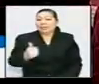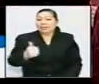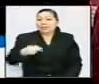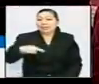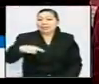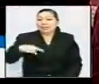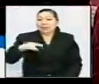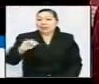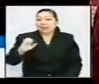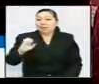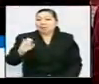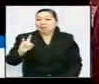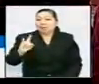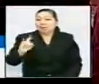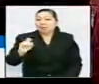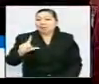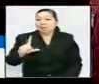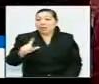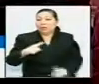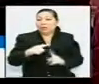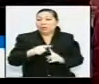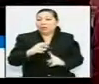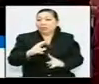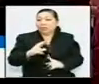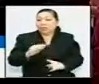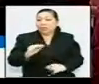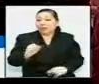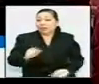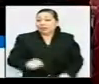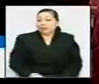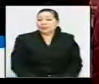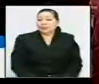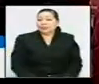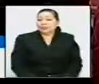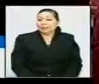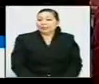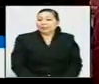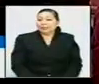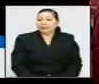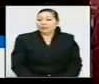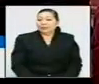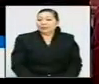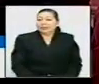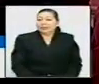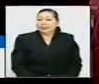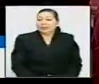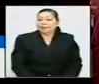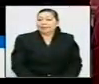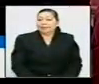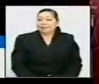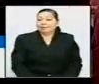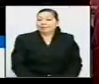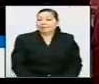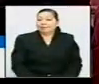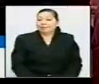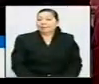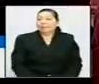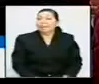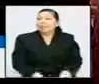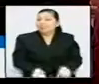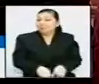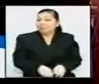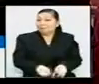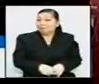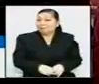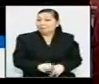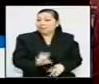Torres, ¿no? Y el actual gerente que está ahorita, también sería que Carmen, también